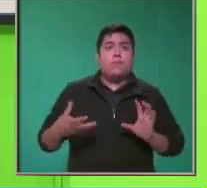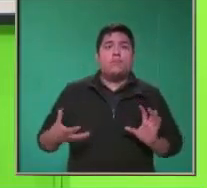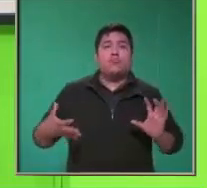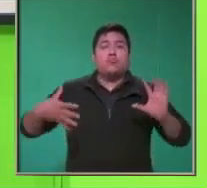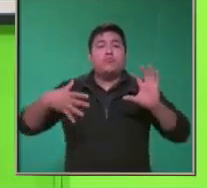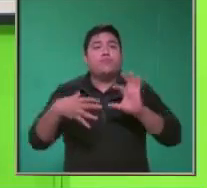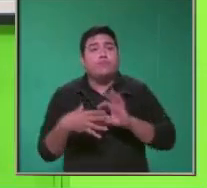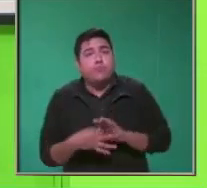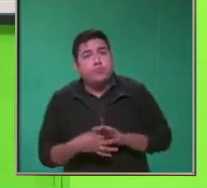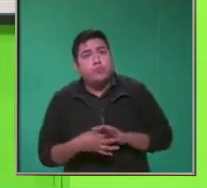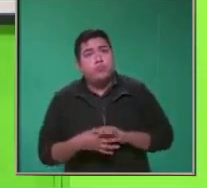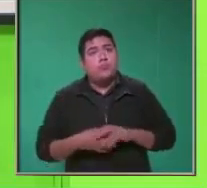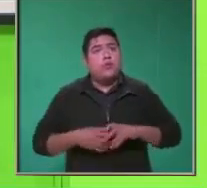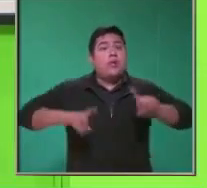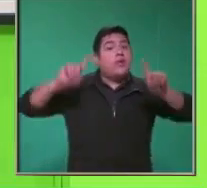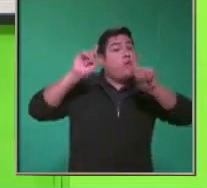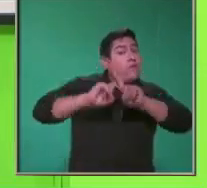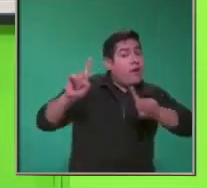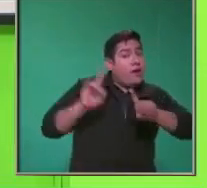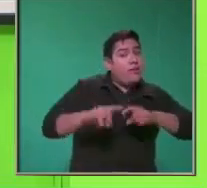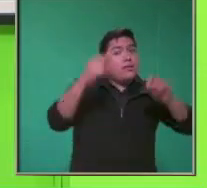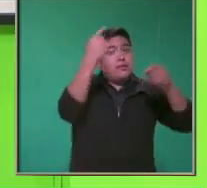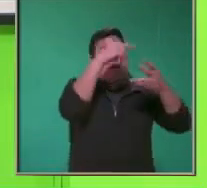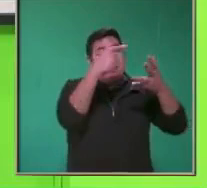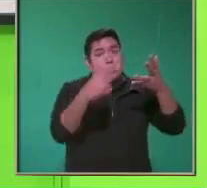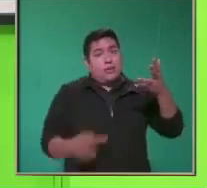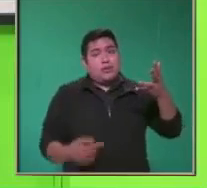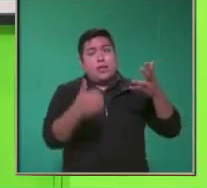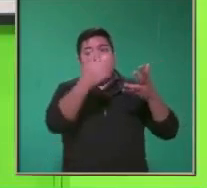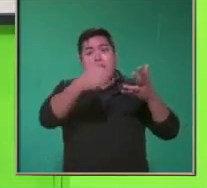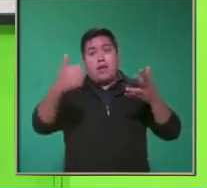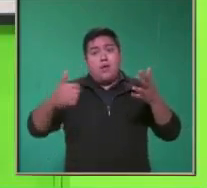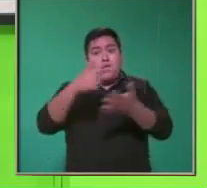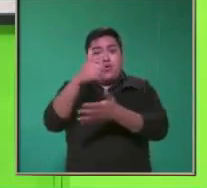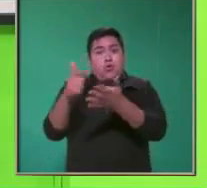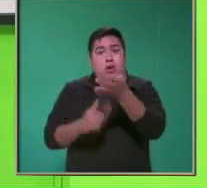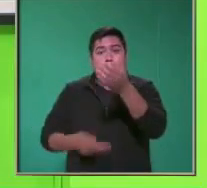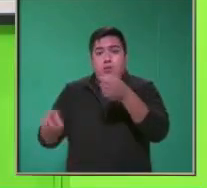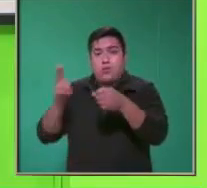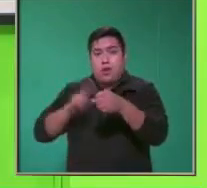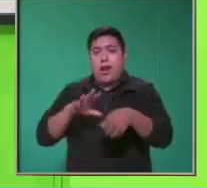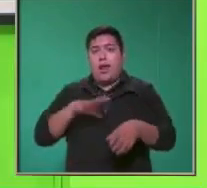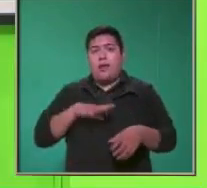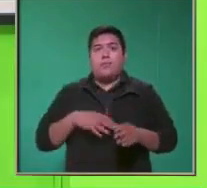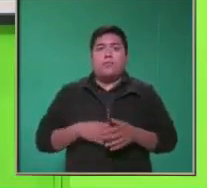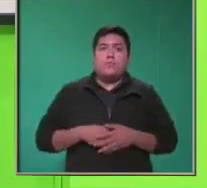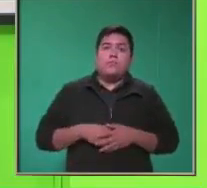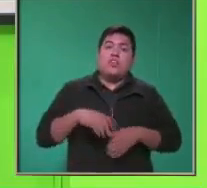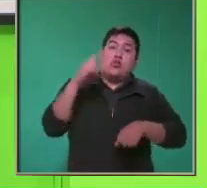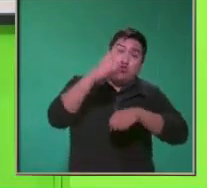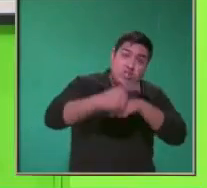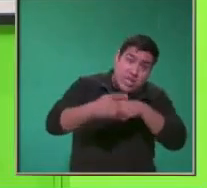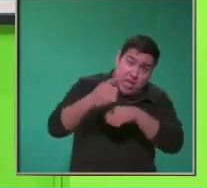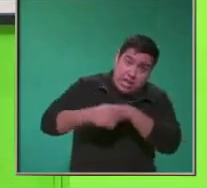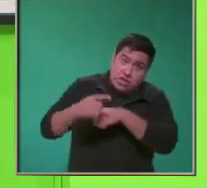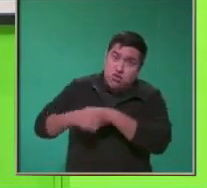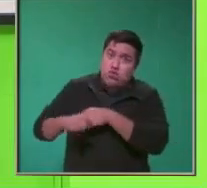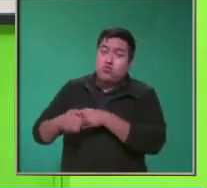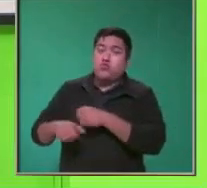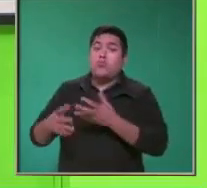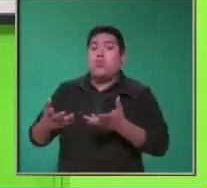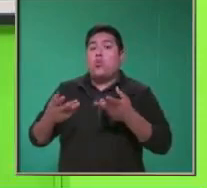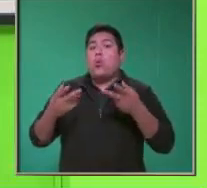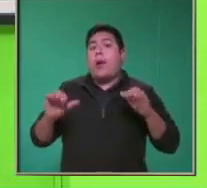con distinguir características de cada una de estas regiones, hablar de las afectaciones que sufren las regiones por